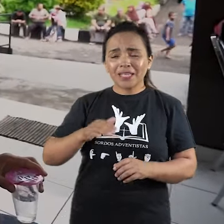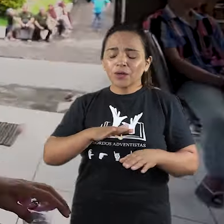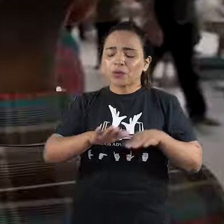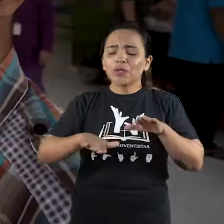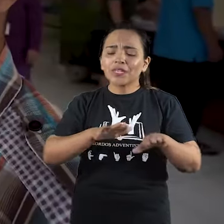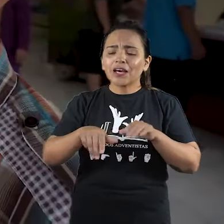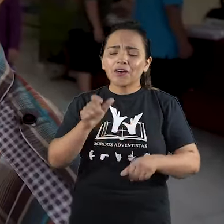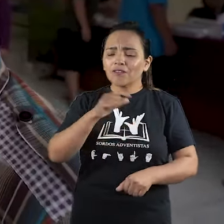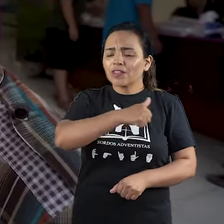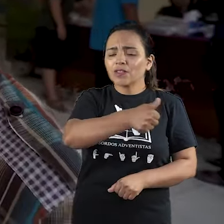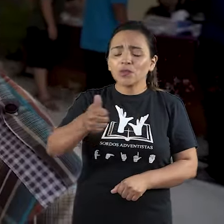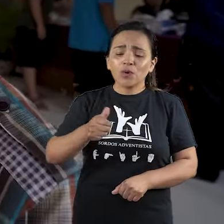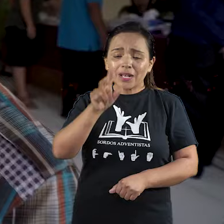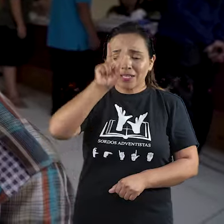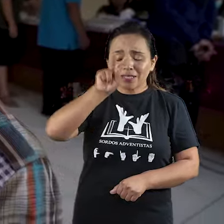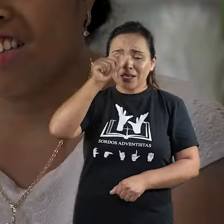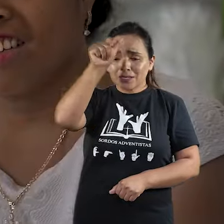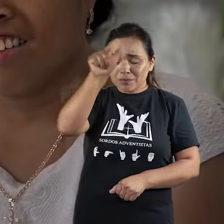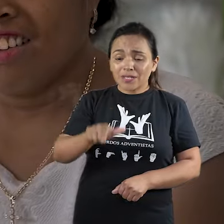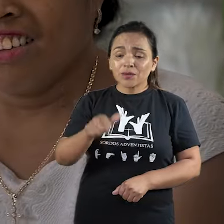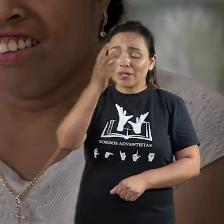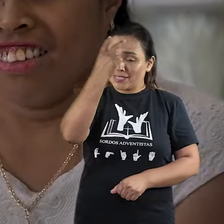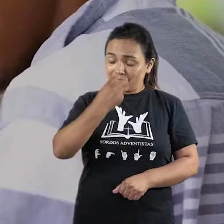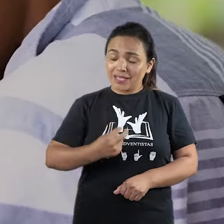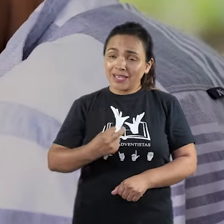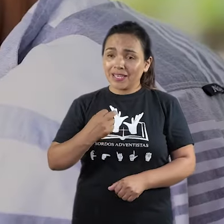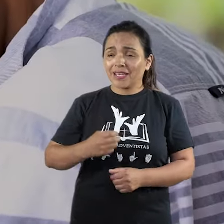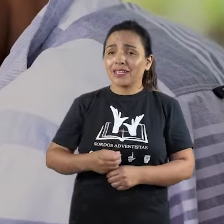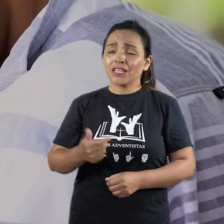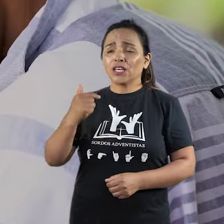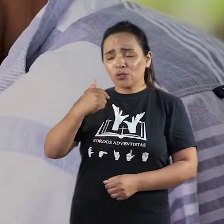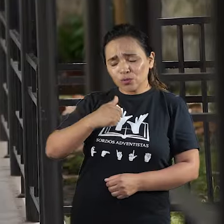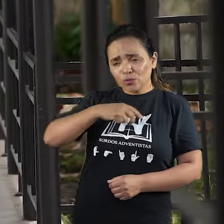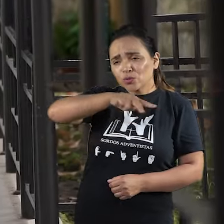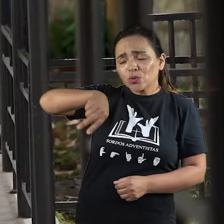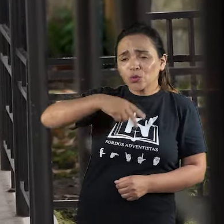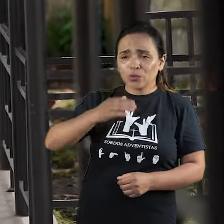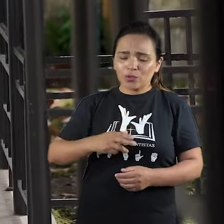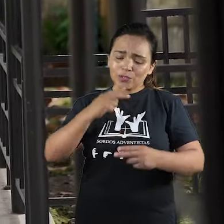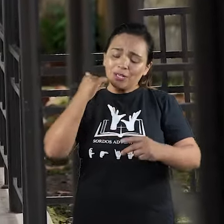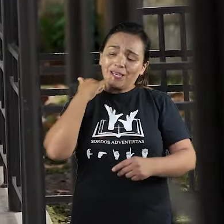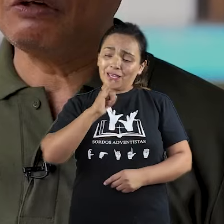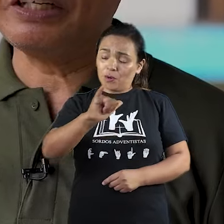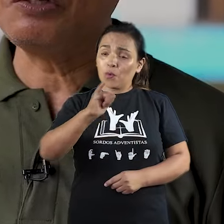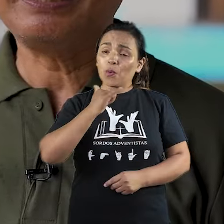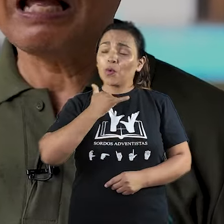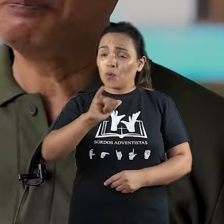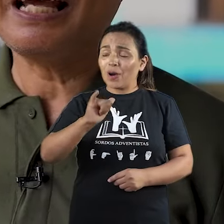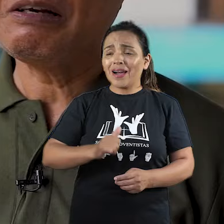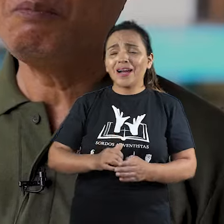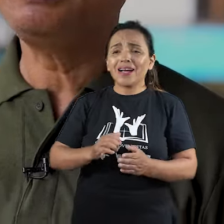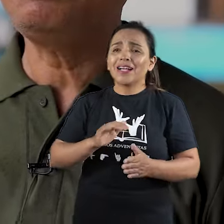cuidaba, les tocó los ojos y los curó. Por lo tanto, como seguidores de Cristo, extendemos la compasión a nuestros amigos